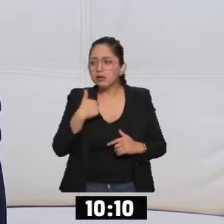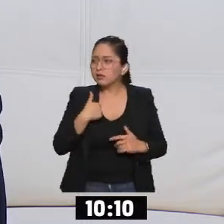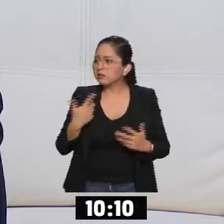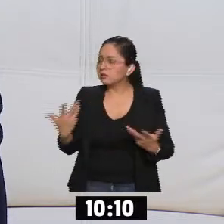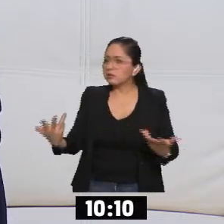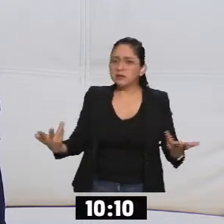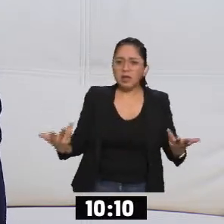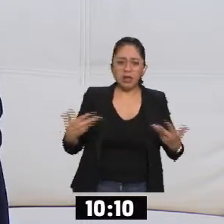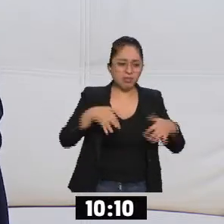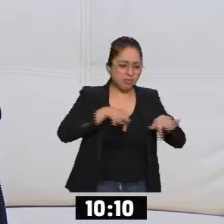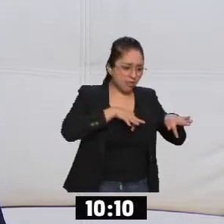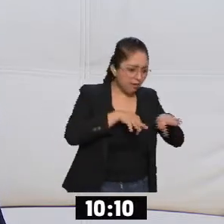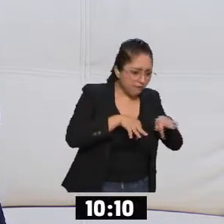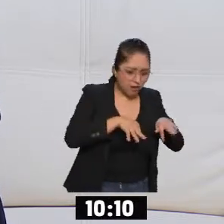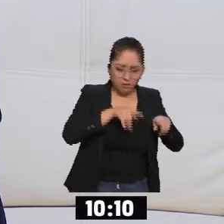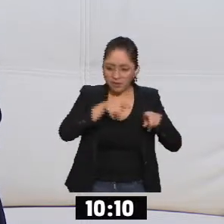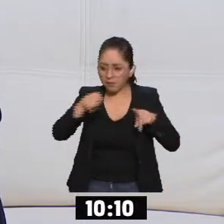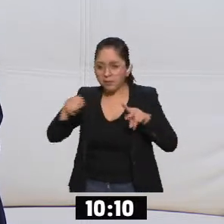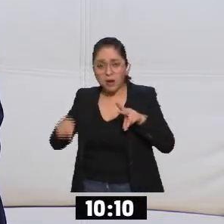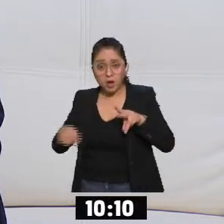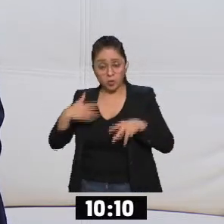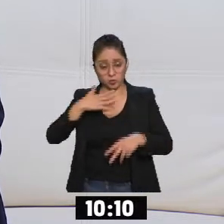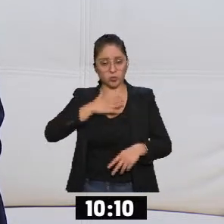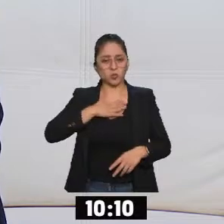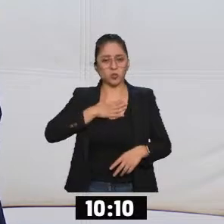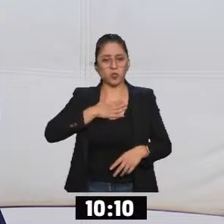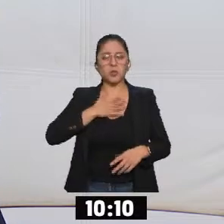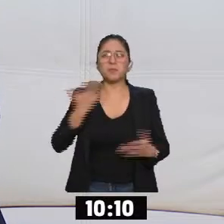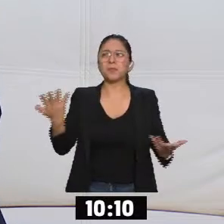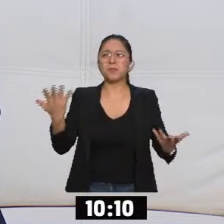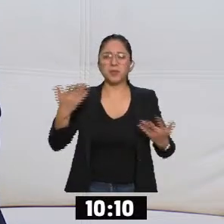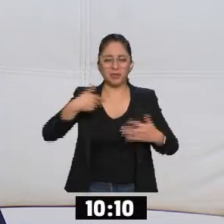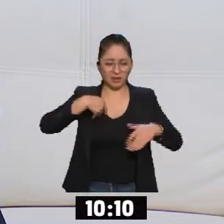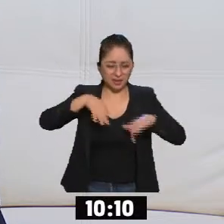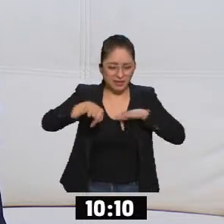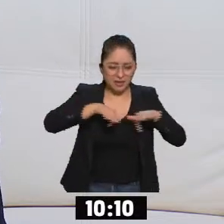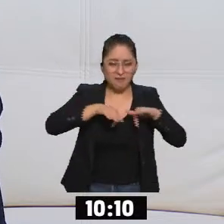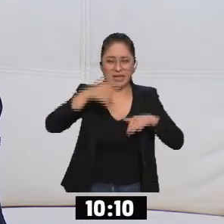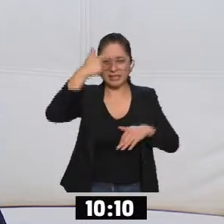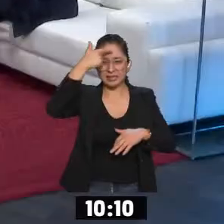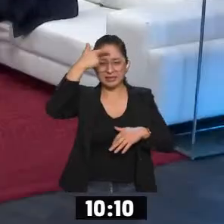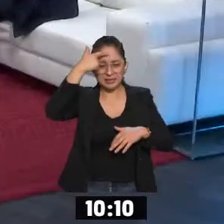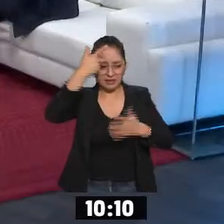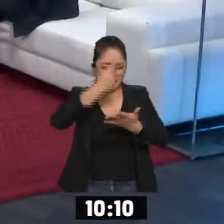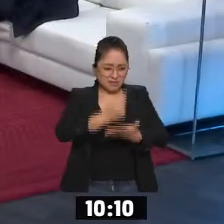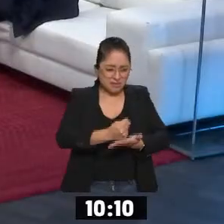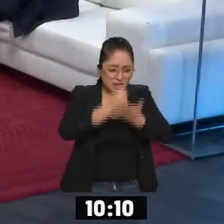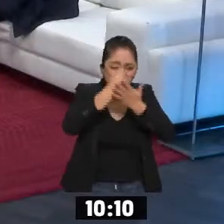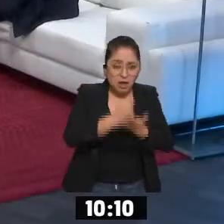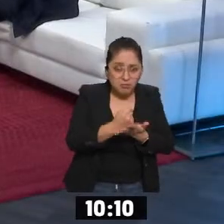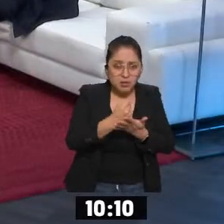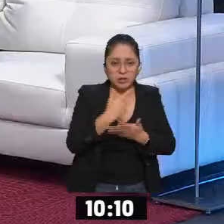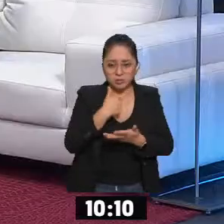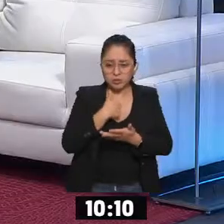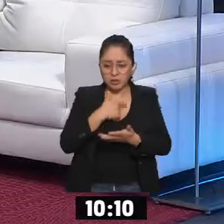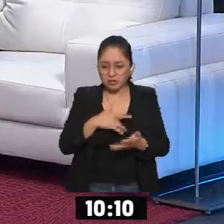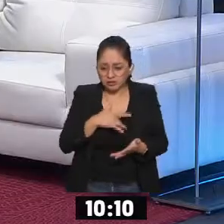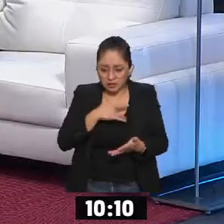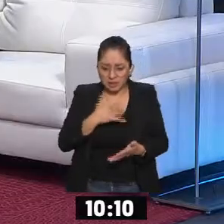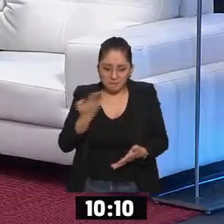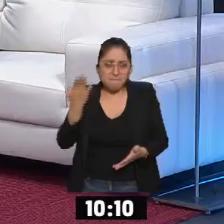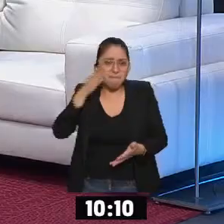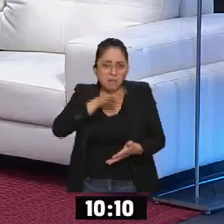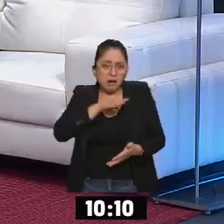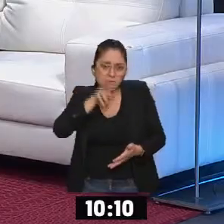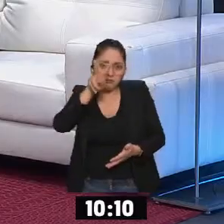muchas cosas. Y también para nosotros como profesionistas de la salud mental, reconocernos vulnerables también es difícil.